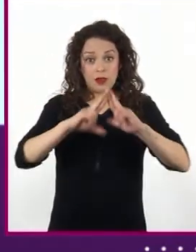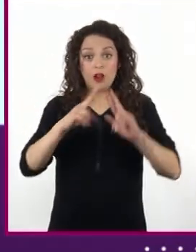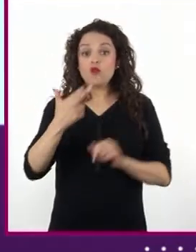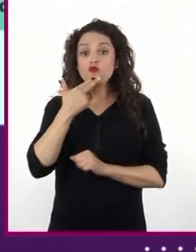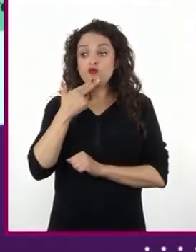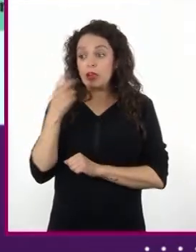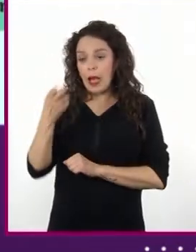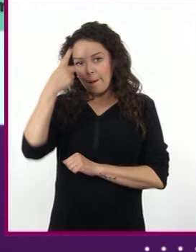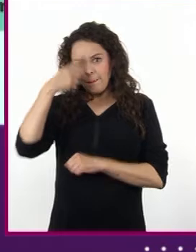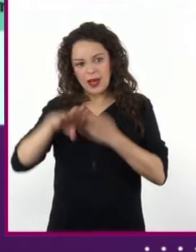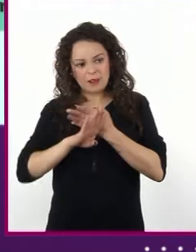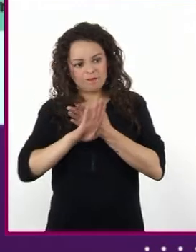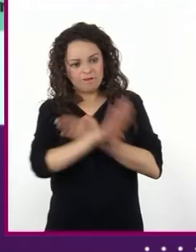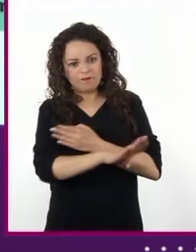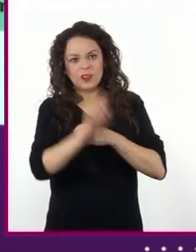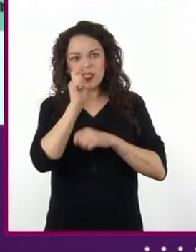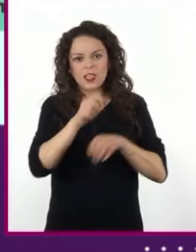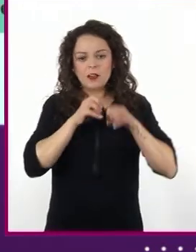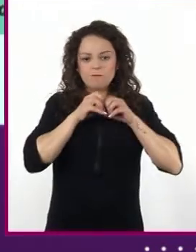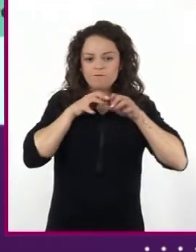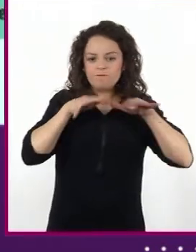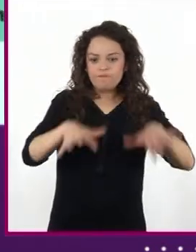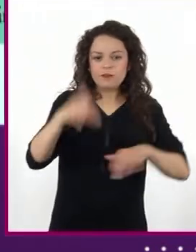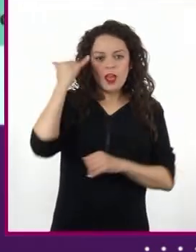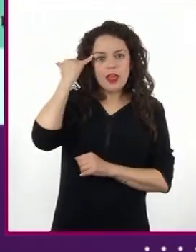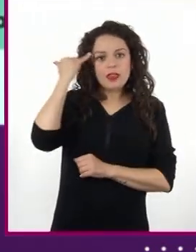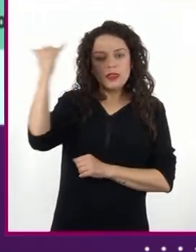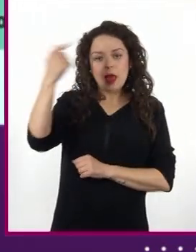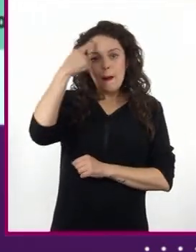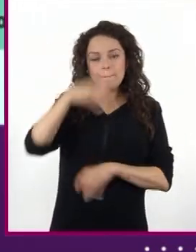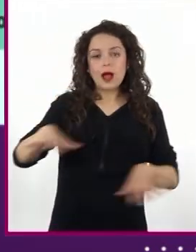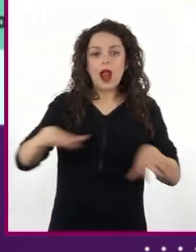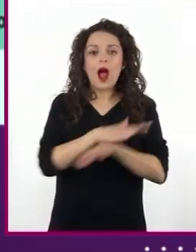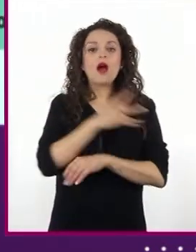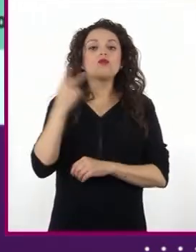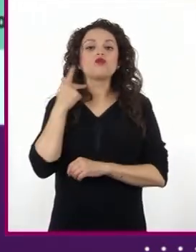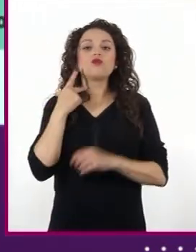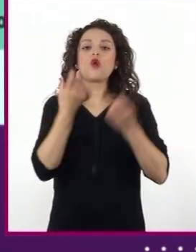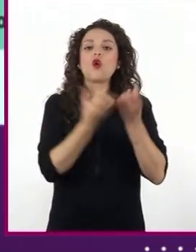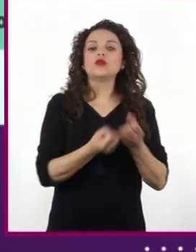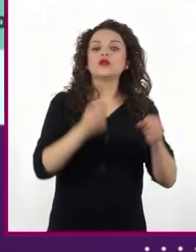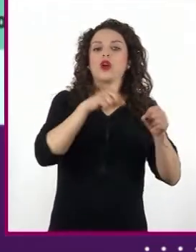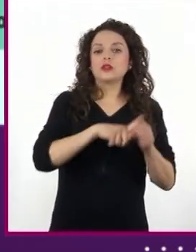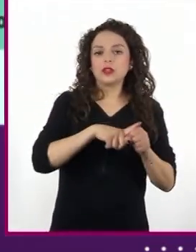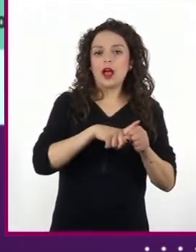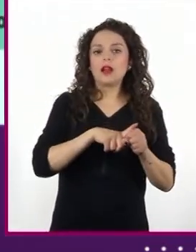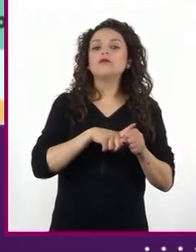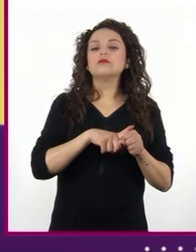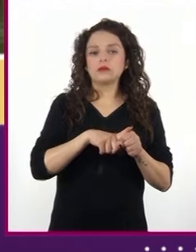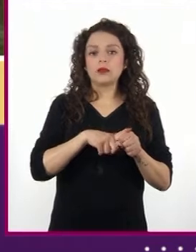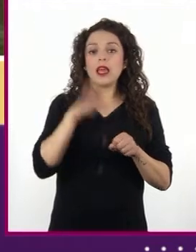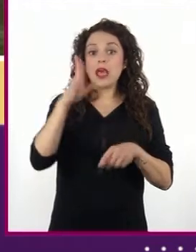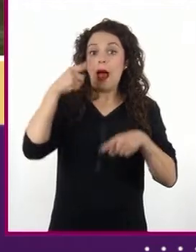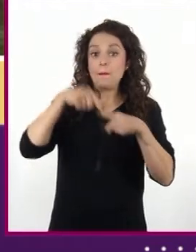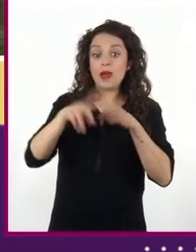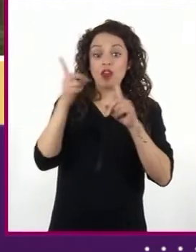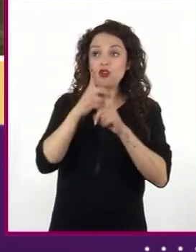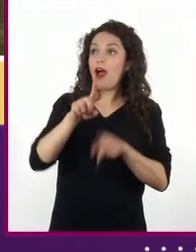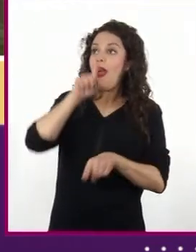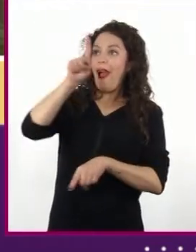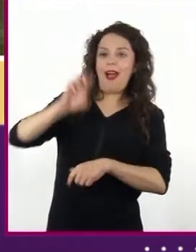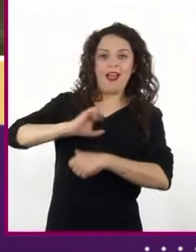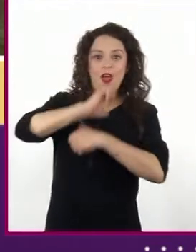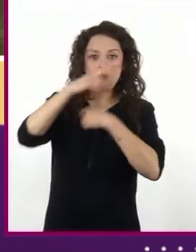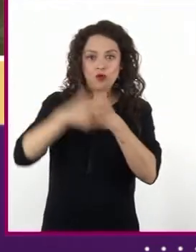para prevenir que se difundieran las ideas que dieron pie a los cambios políticos y sociales que sucedían en Europa. Sin